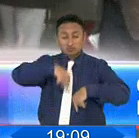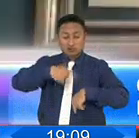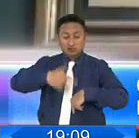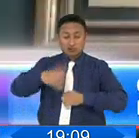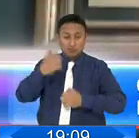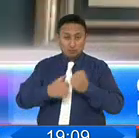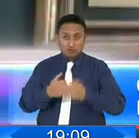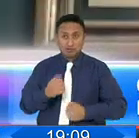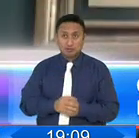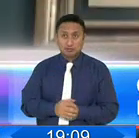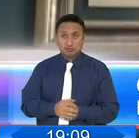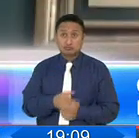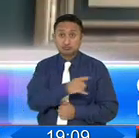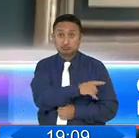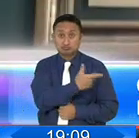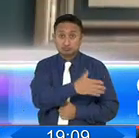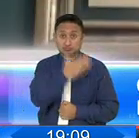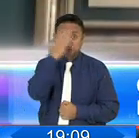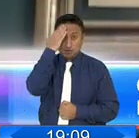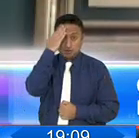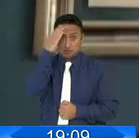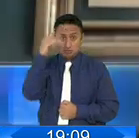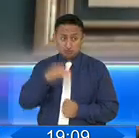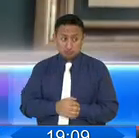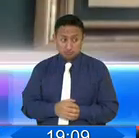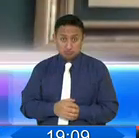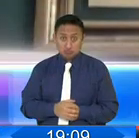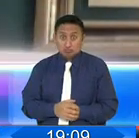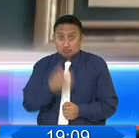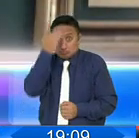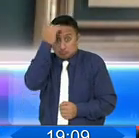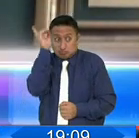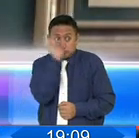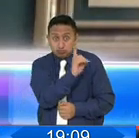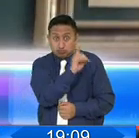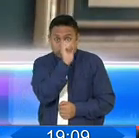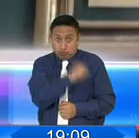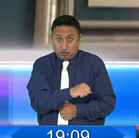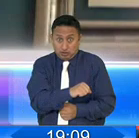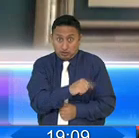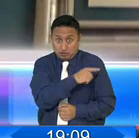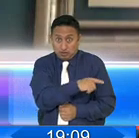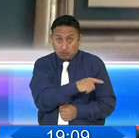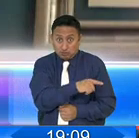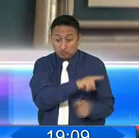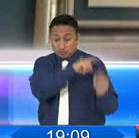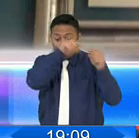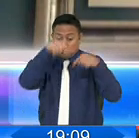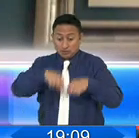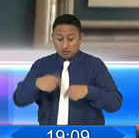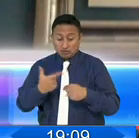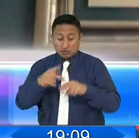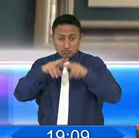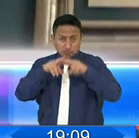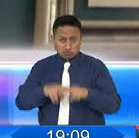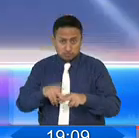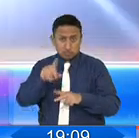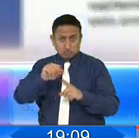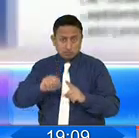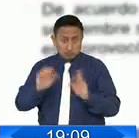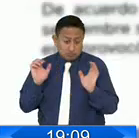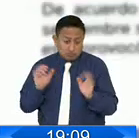Ciudadana. Ellos tienen pleno conocimiento, bien pueden, si es que tienen los mecanismos pertinentes para realizar una auditoría al